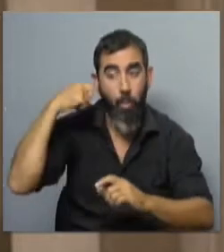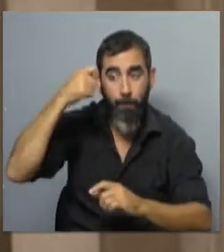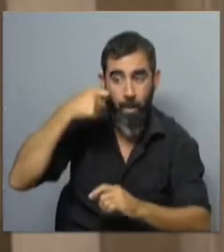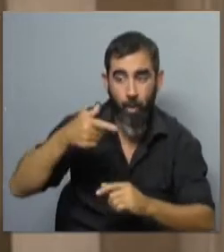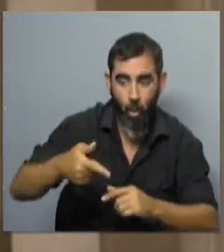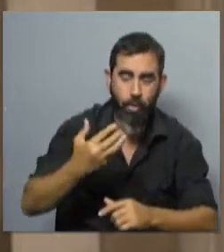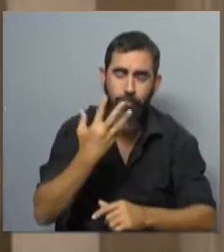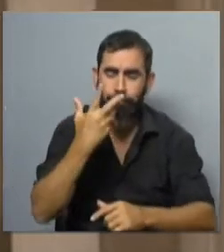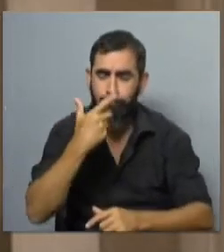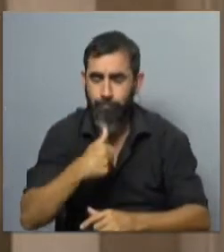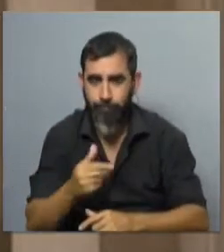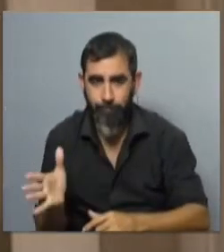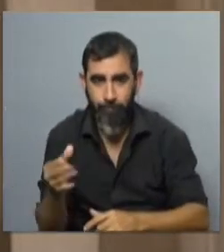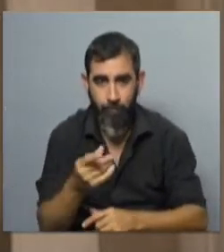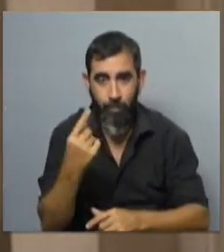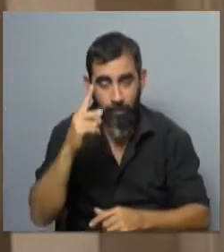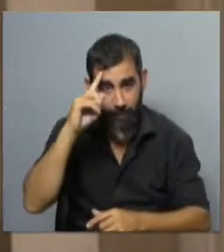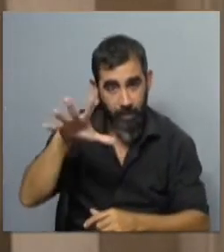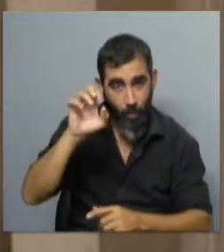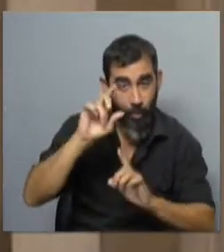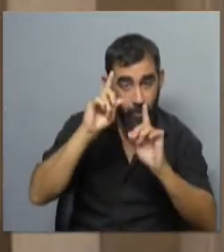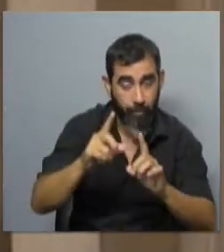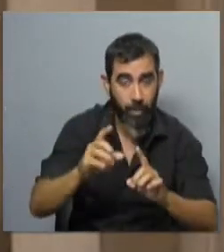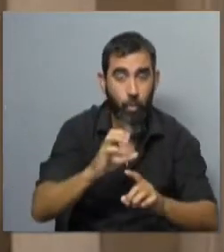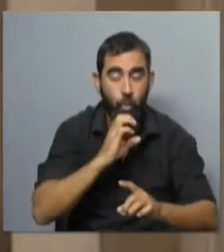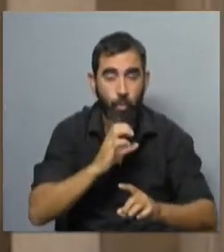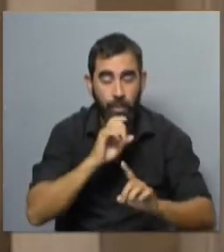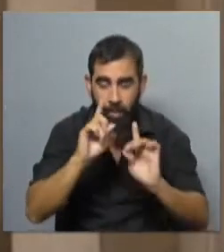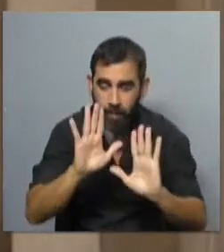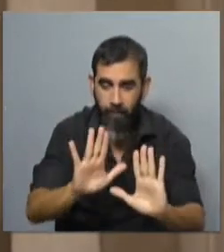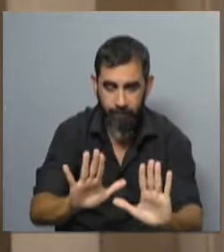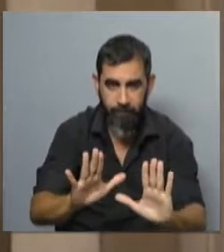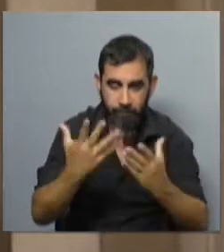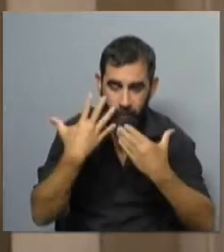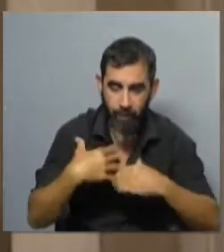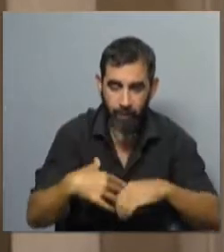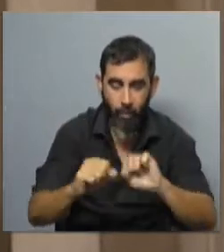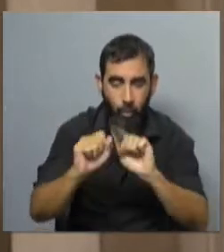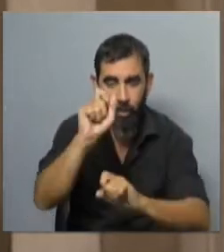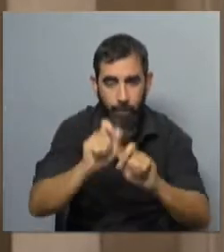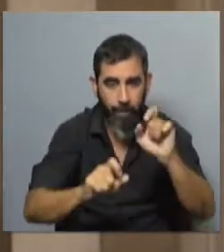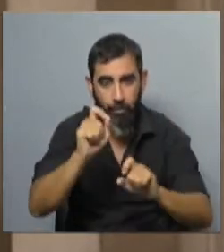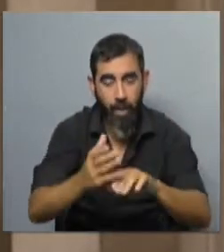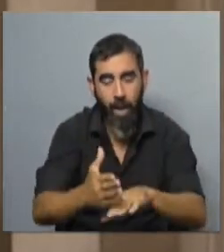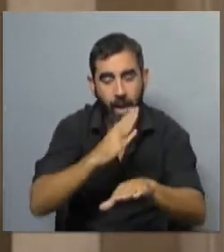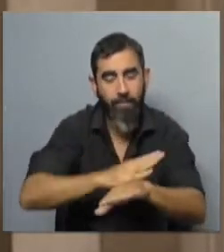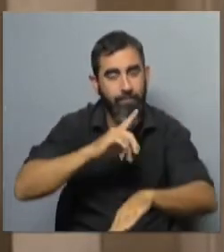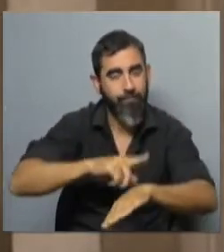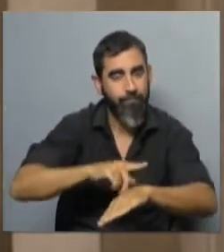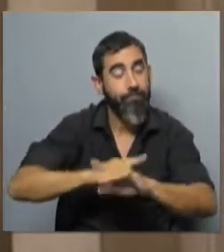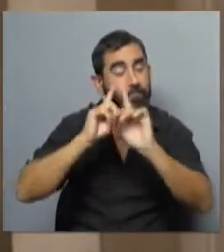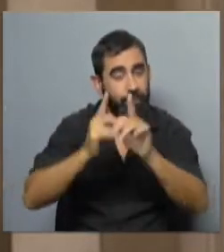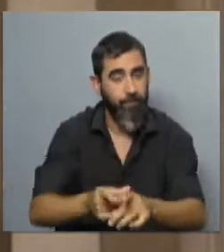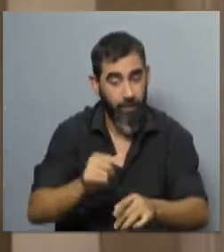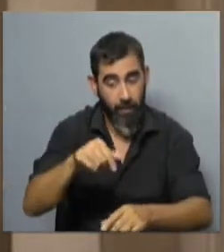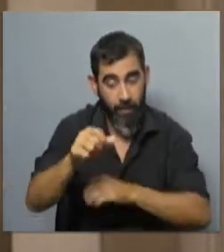nos encanta a todos. Pero este es un recuerdo de que la Comedia Nacional tiene que estar ahí, descubriendo autores, incluso cuando se adelantan a su tiempo. Ahora,